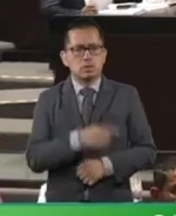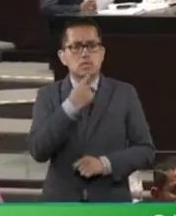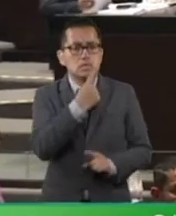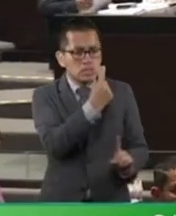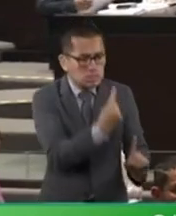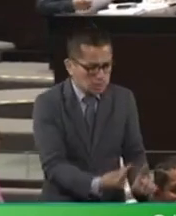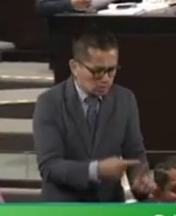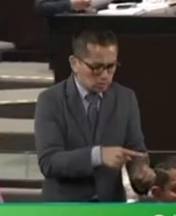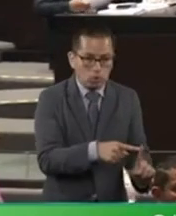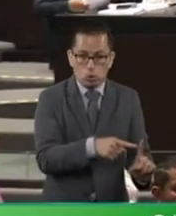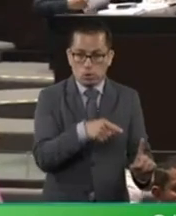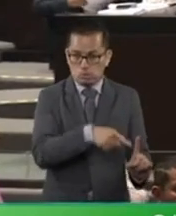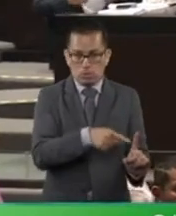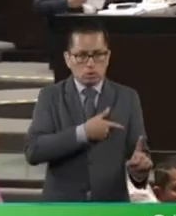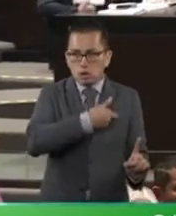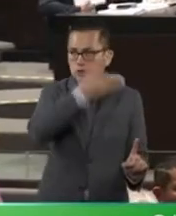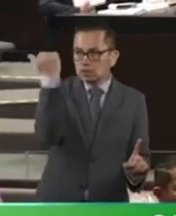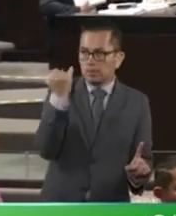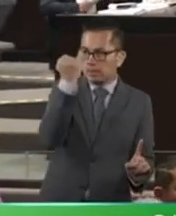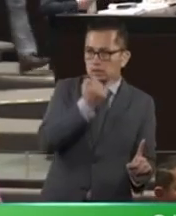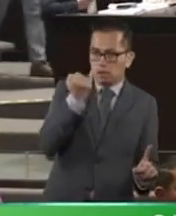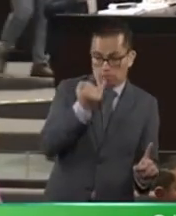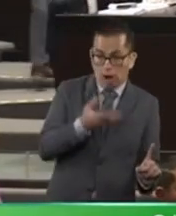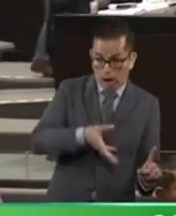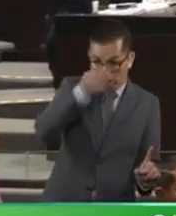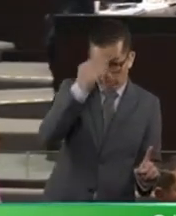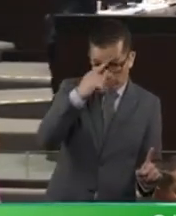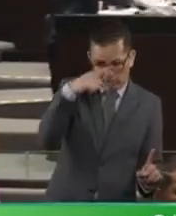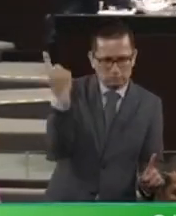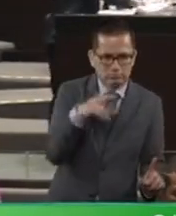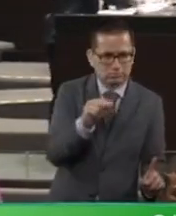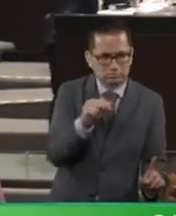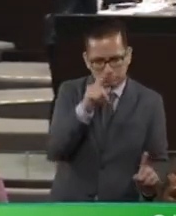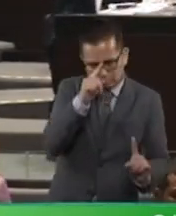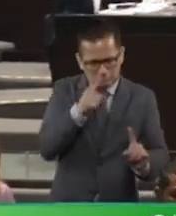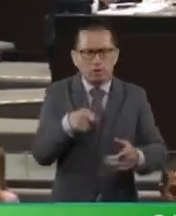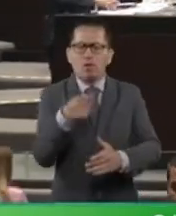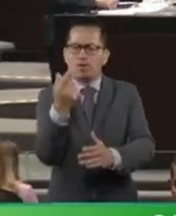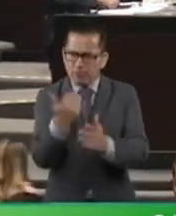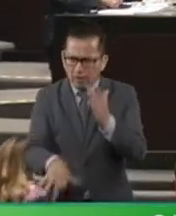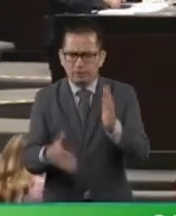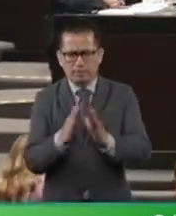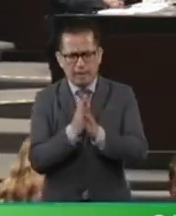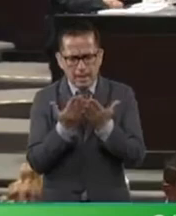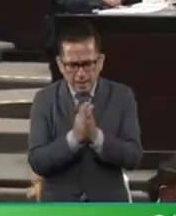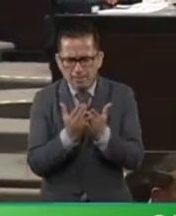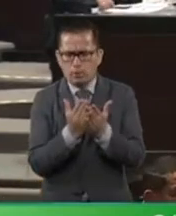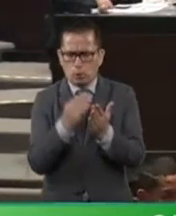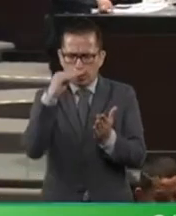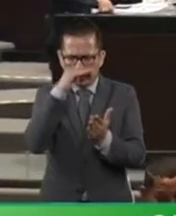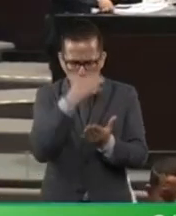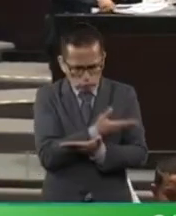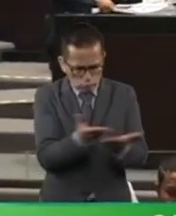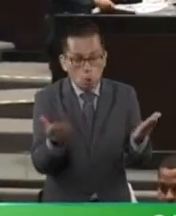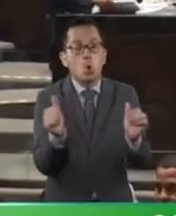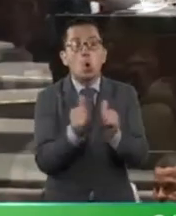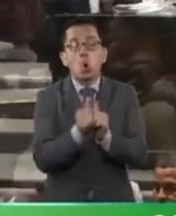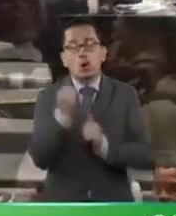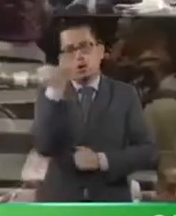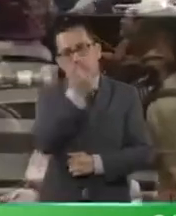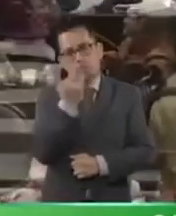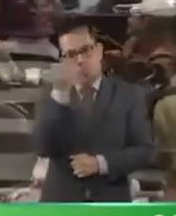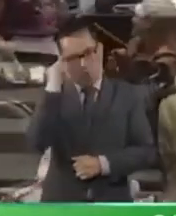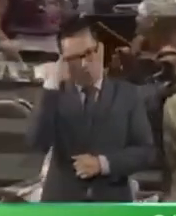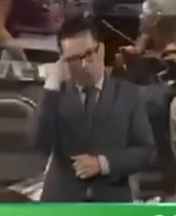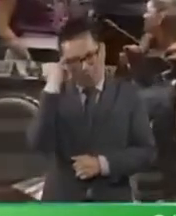indígena si no la conoce. ¿Cuánta falta hacen los libros de texto? No solo para que estén en lengua indígena, sino quien la enseñe